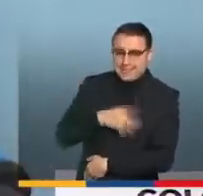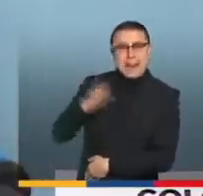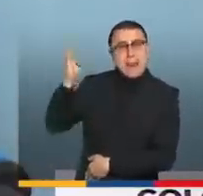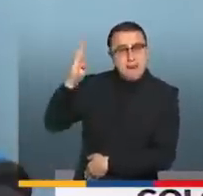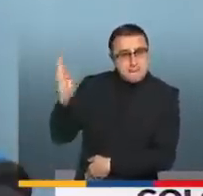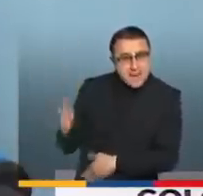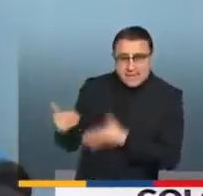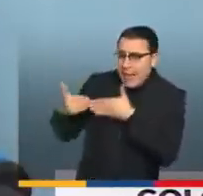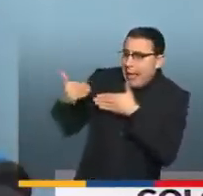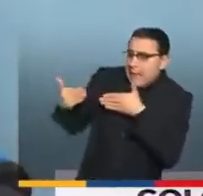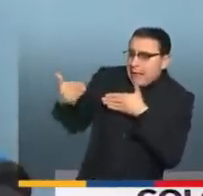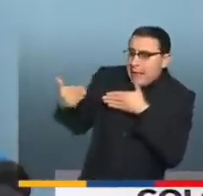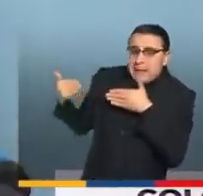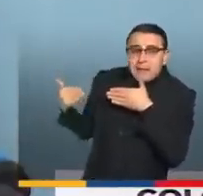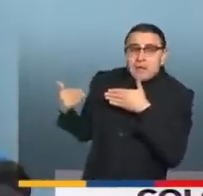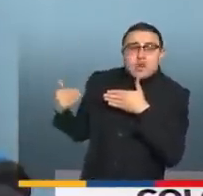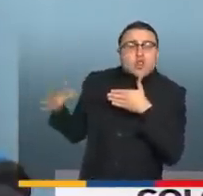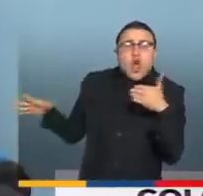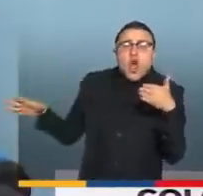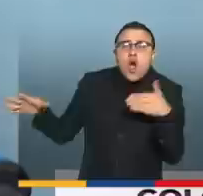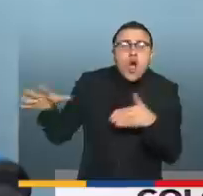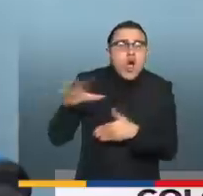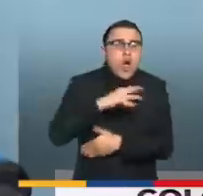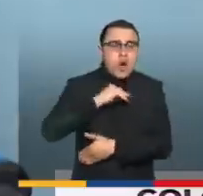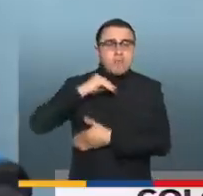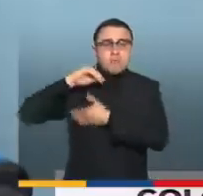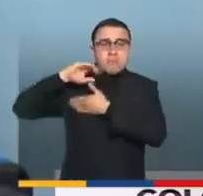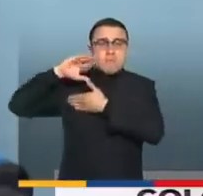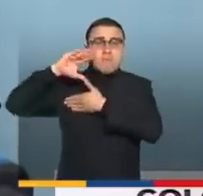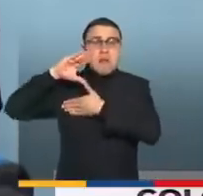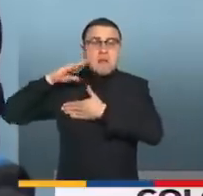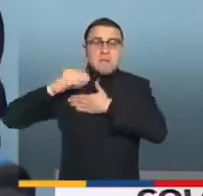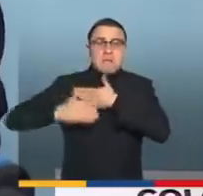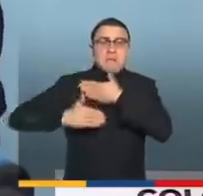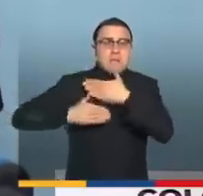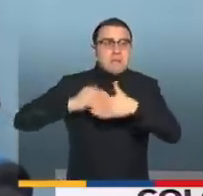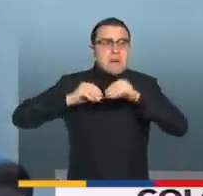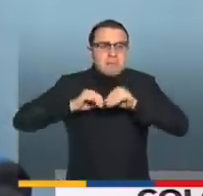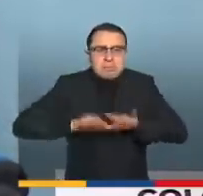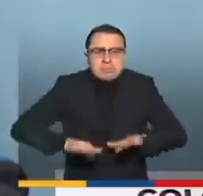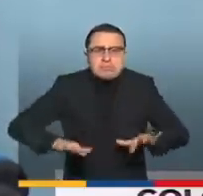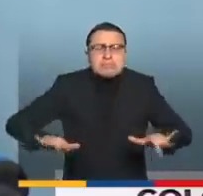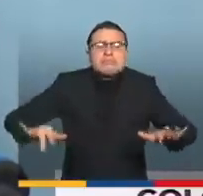poco antes, toda América Latina se fue llenando de dictadura.